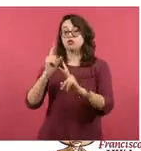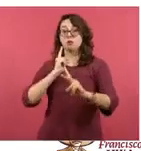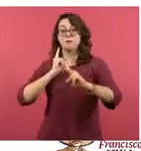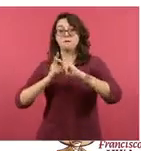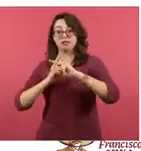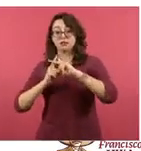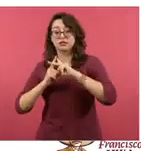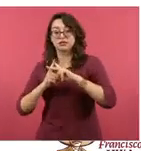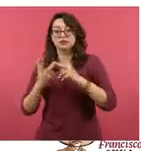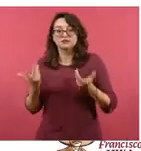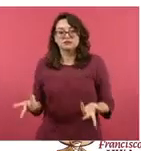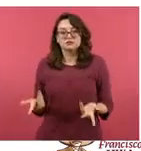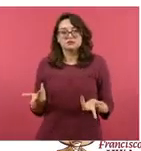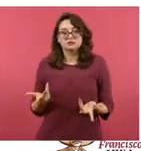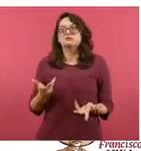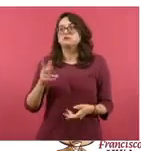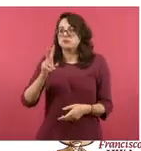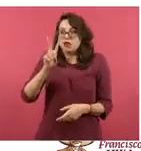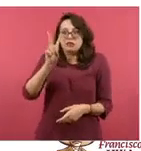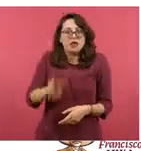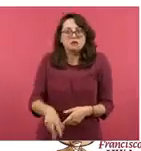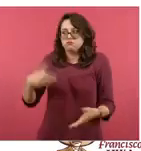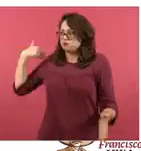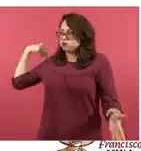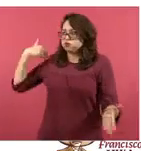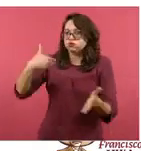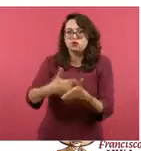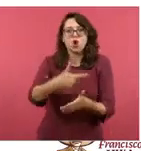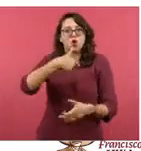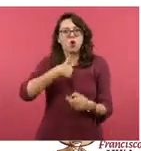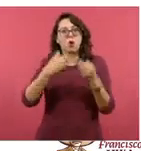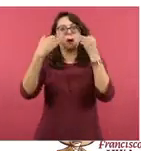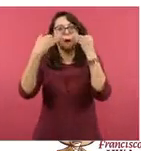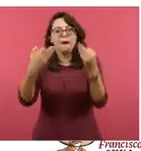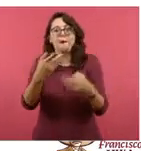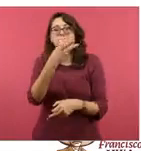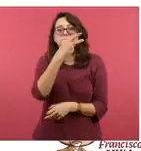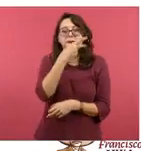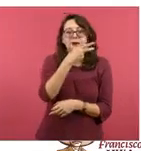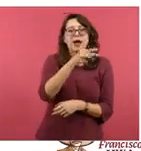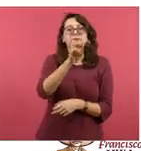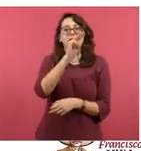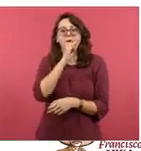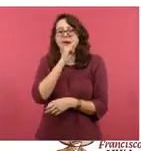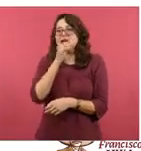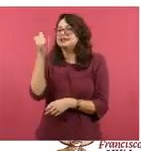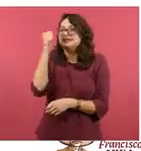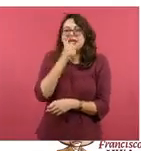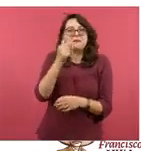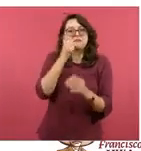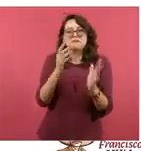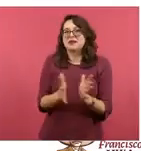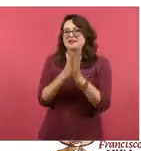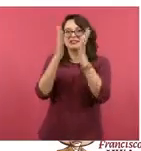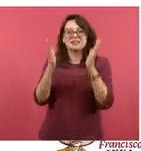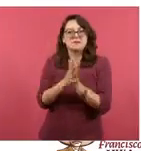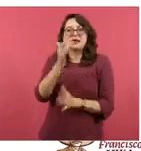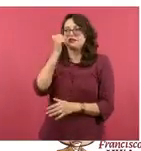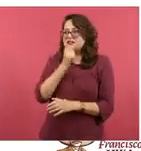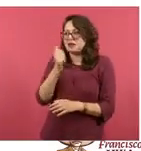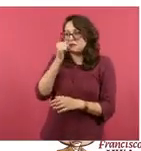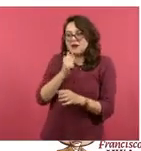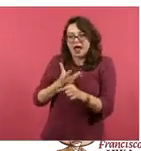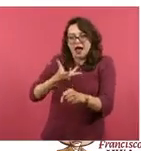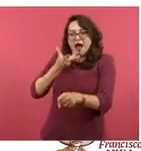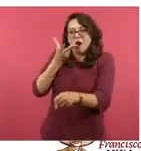sí intervienen. Y hay que dar seguridad y certeza de que ellos pueden participar. No hay que confundir que el conocimiento